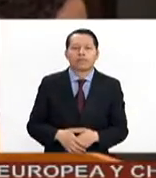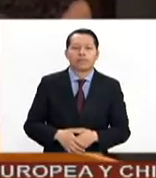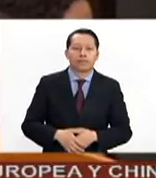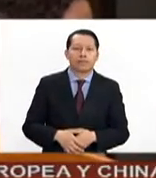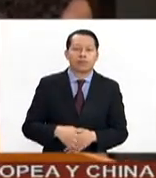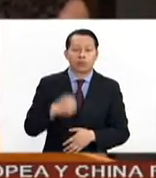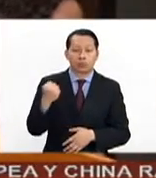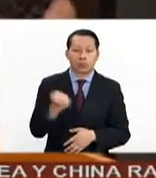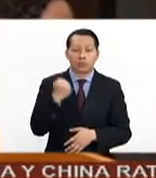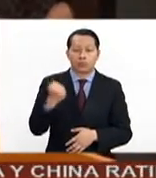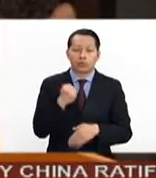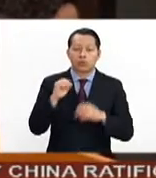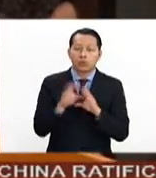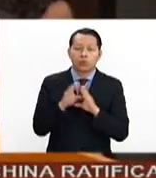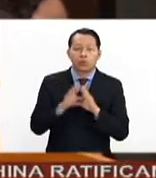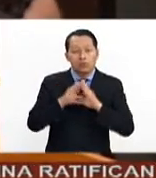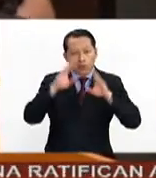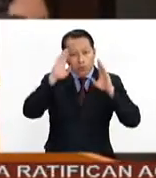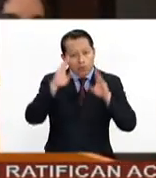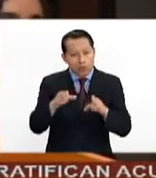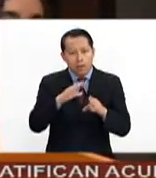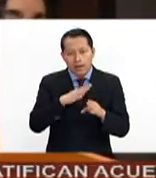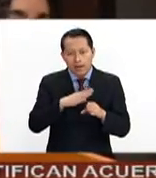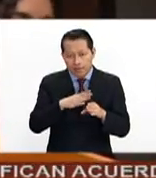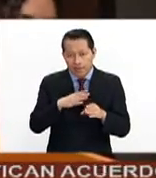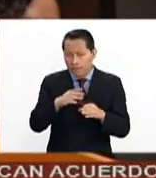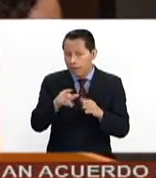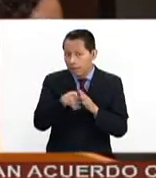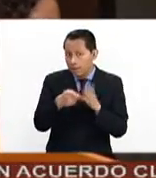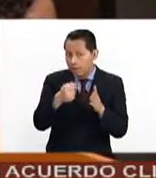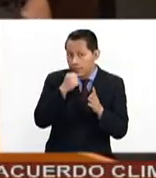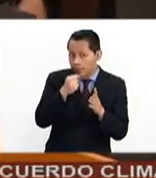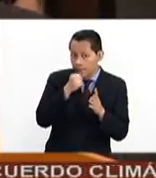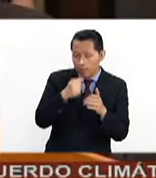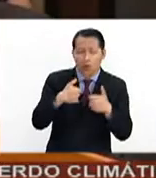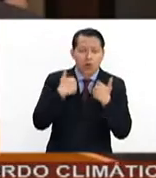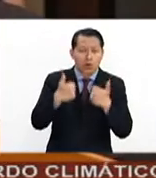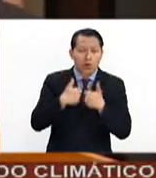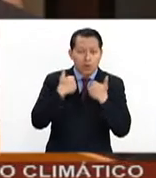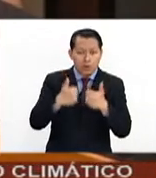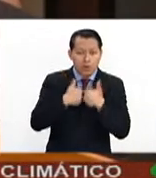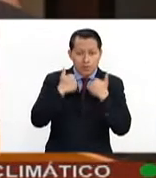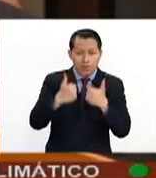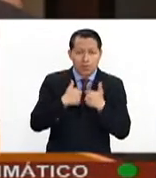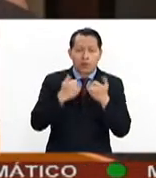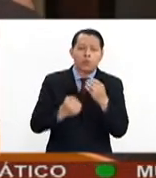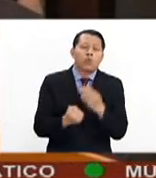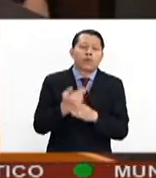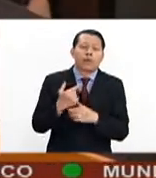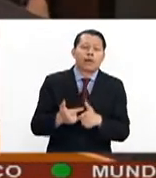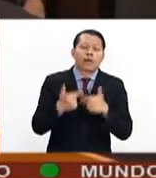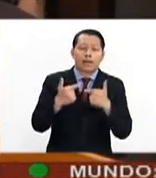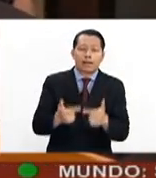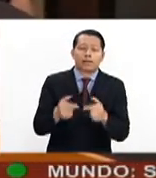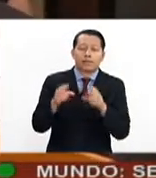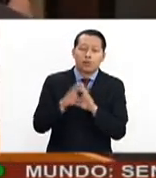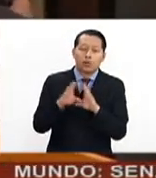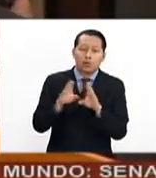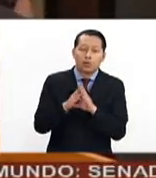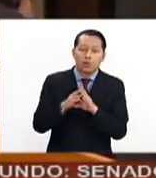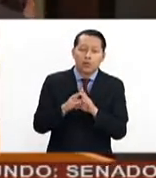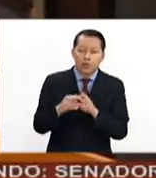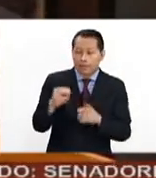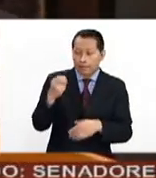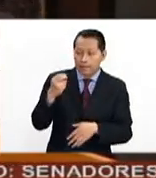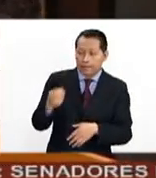fortuna, la vocación de los periodistas jóvenes, la nueva generación que llega a